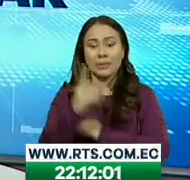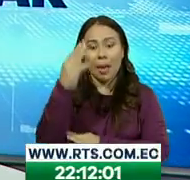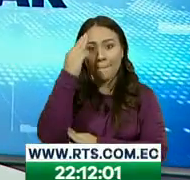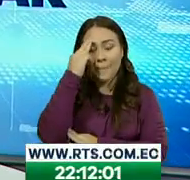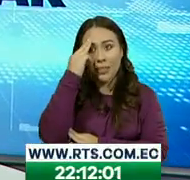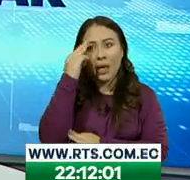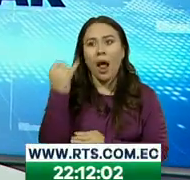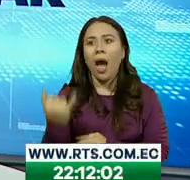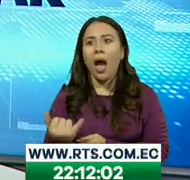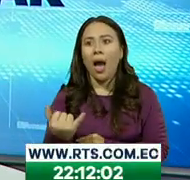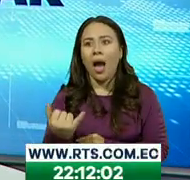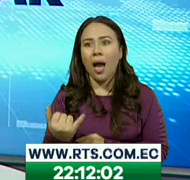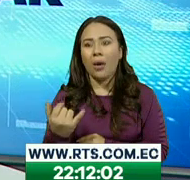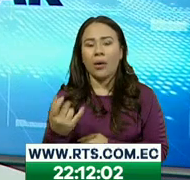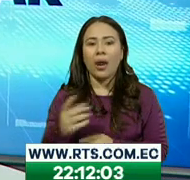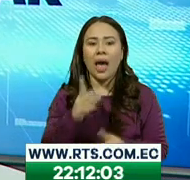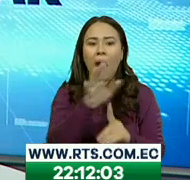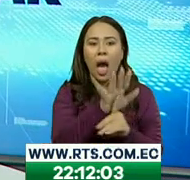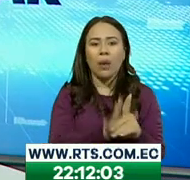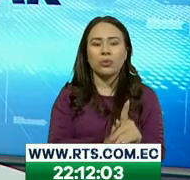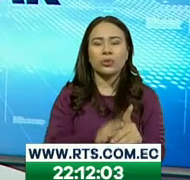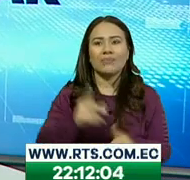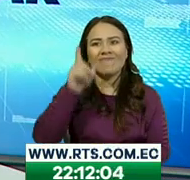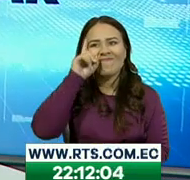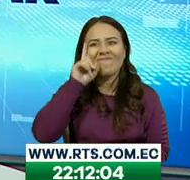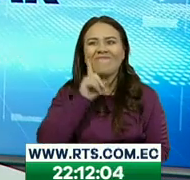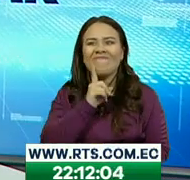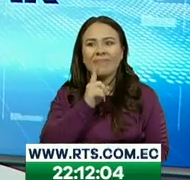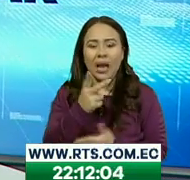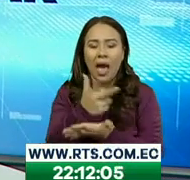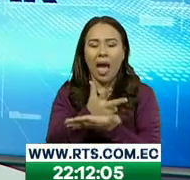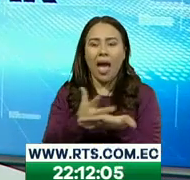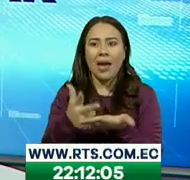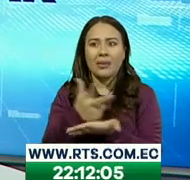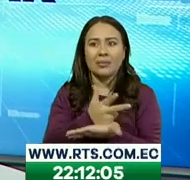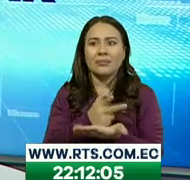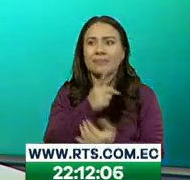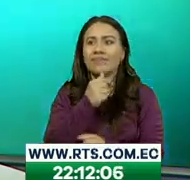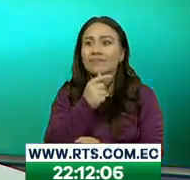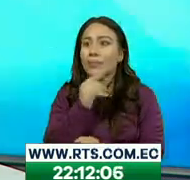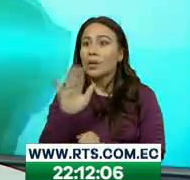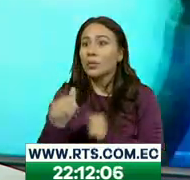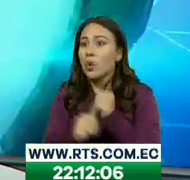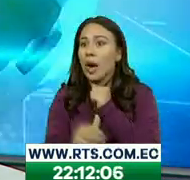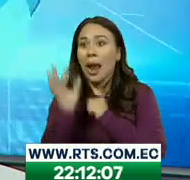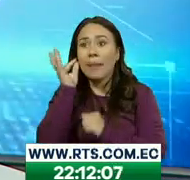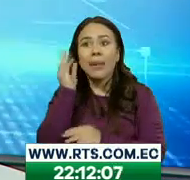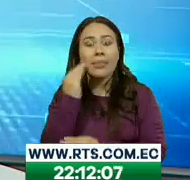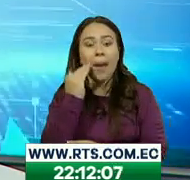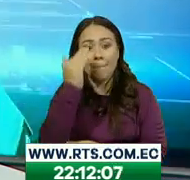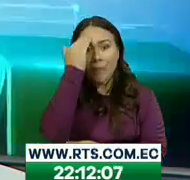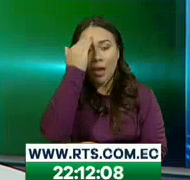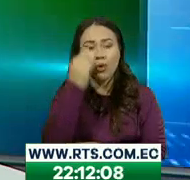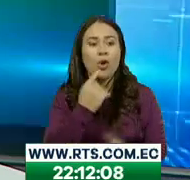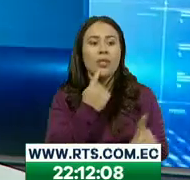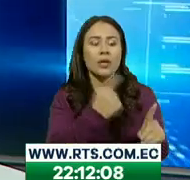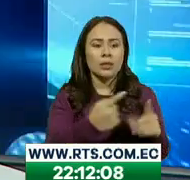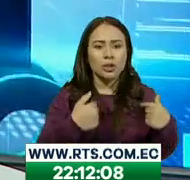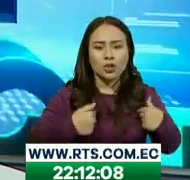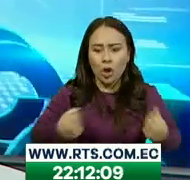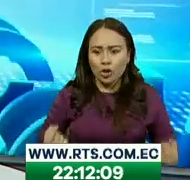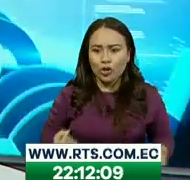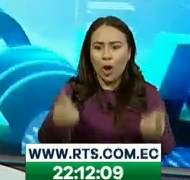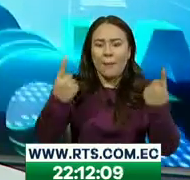abusada sexualmente por su padrastro en la provincia del Carchi. La hermana mayor de la presunta víctima afirma que sorprendió